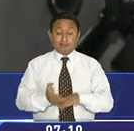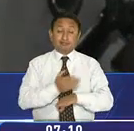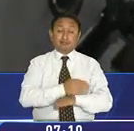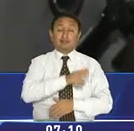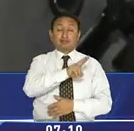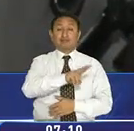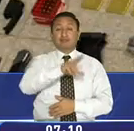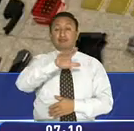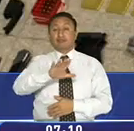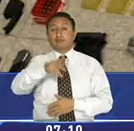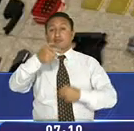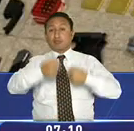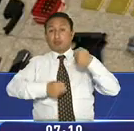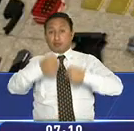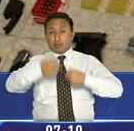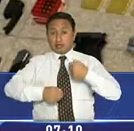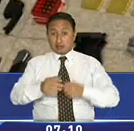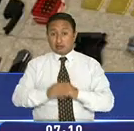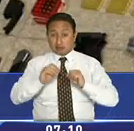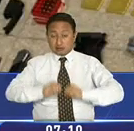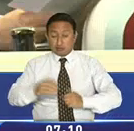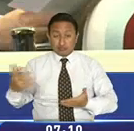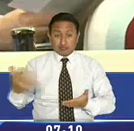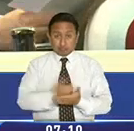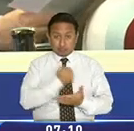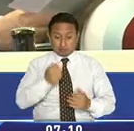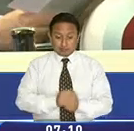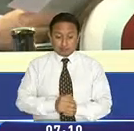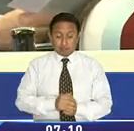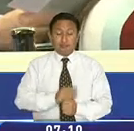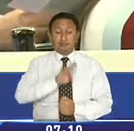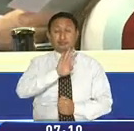incautó lo siguiente: 42 lingotes de oro,